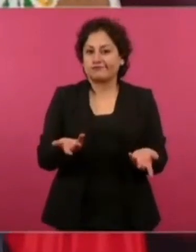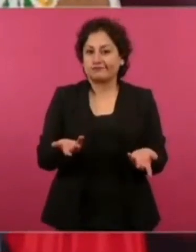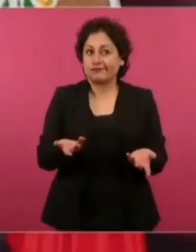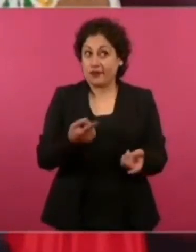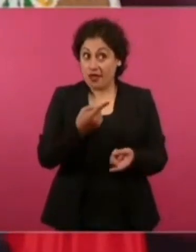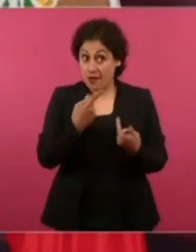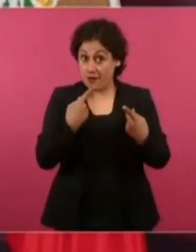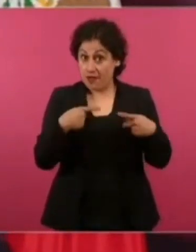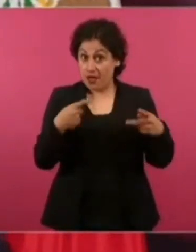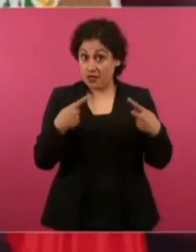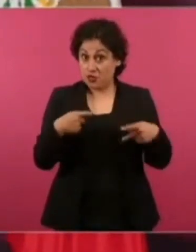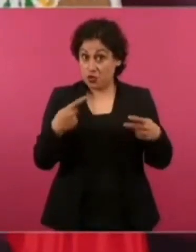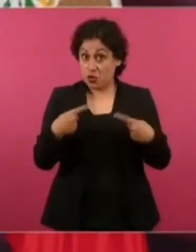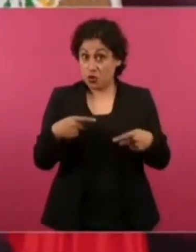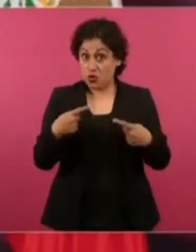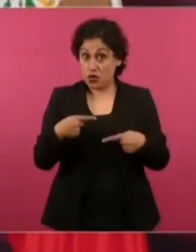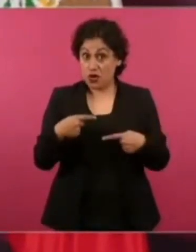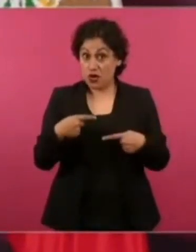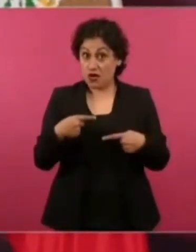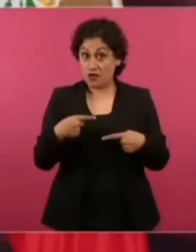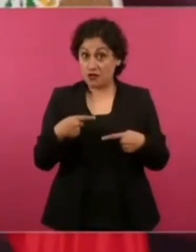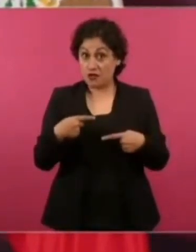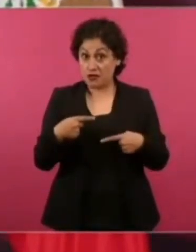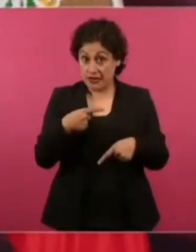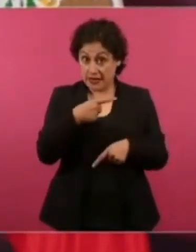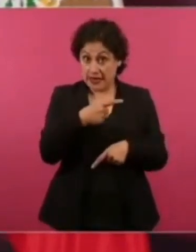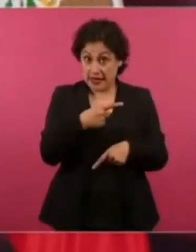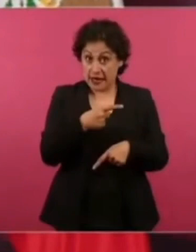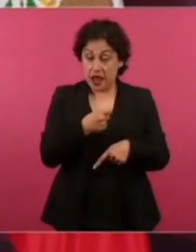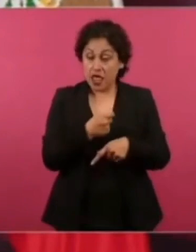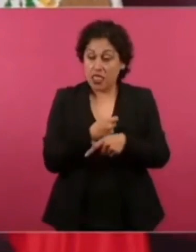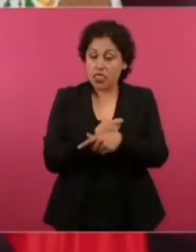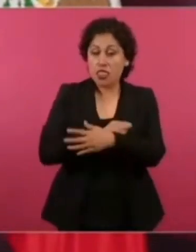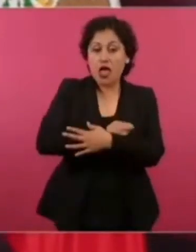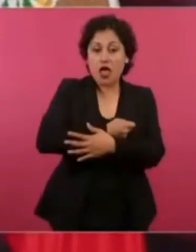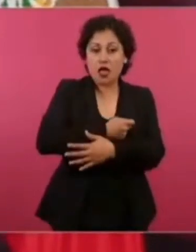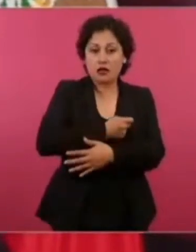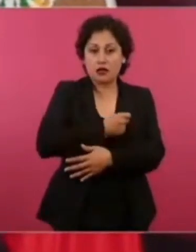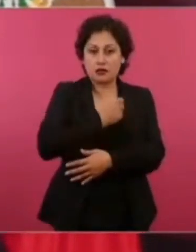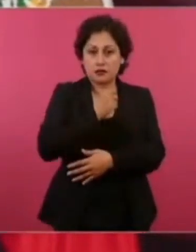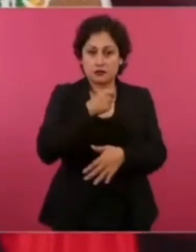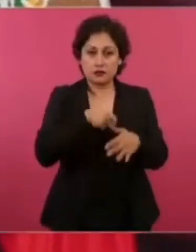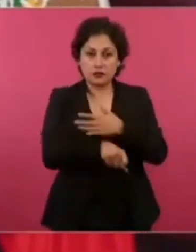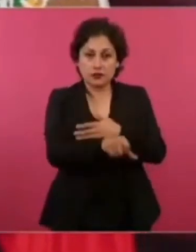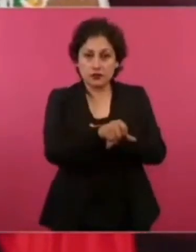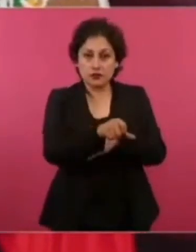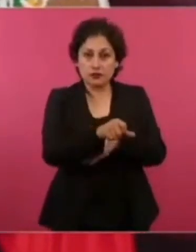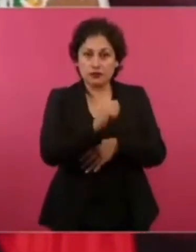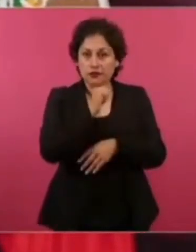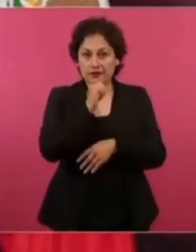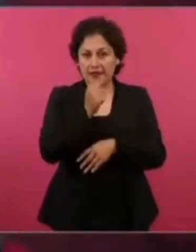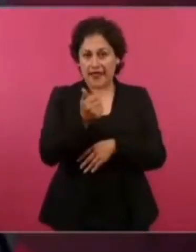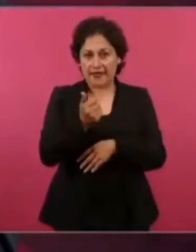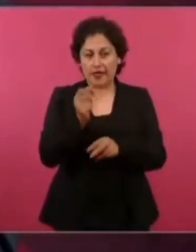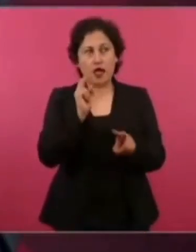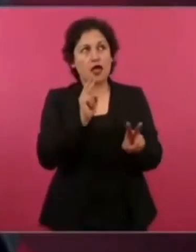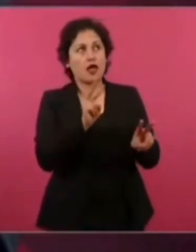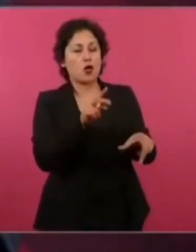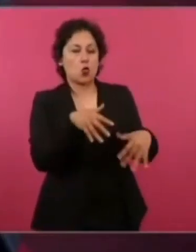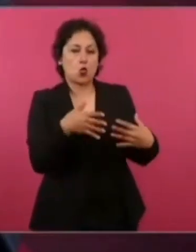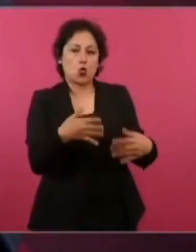Ese no era traficante de influencia. Ese era hombre de negocio.